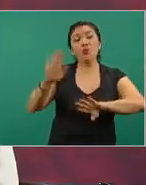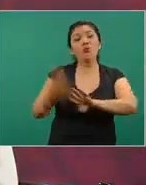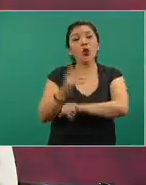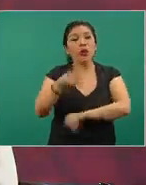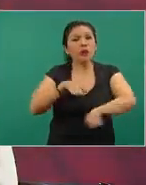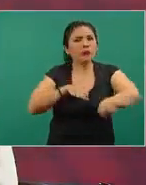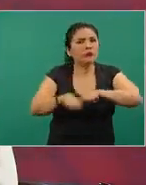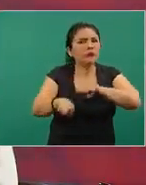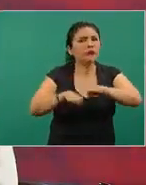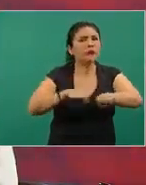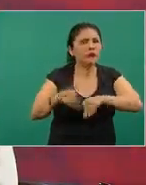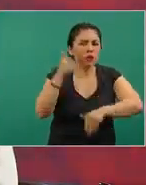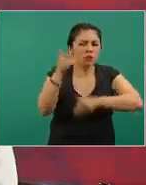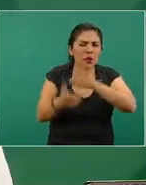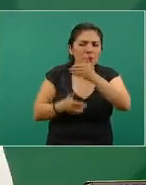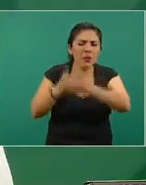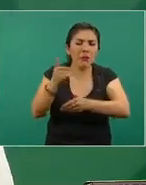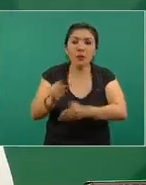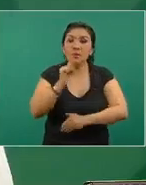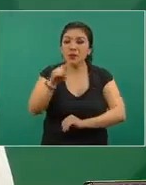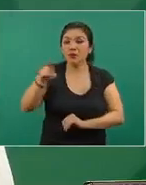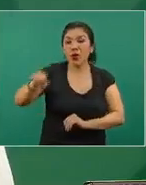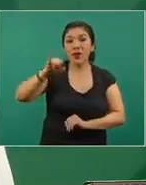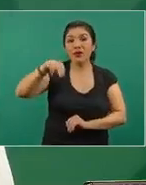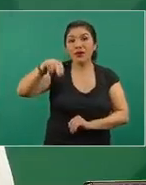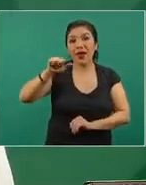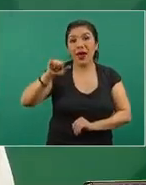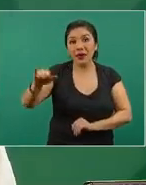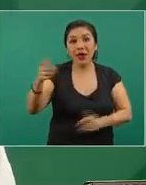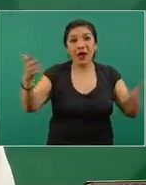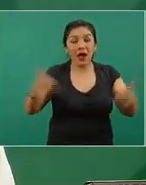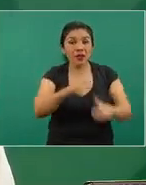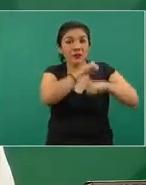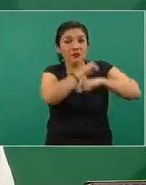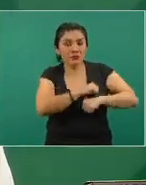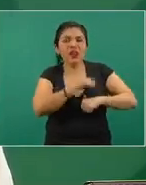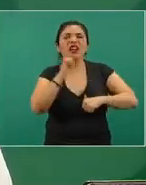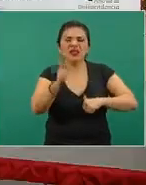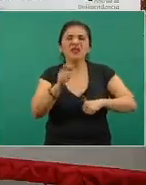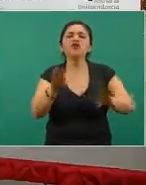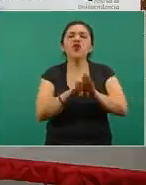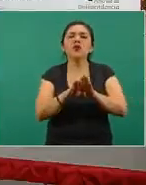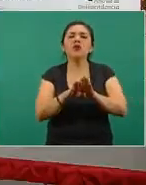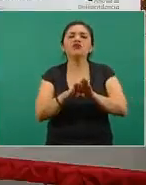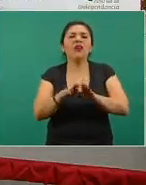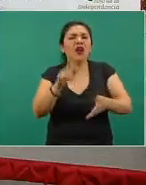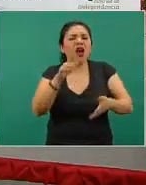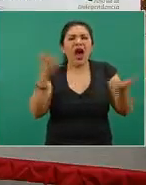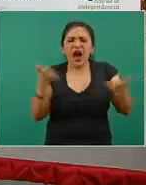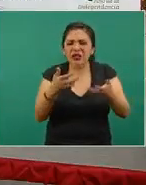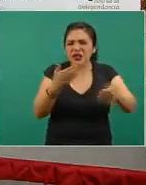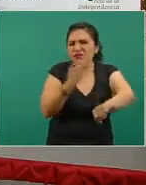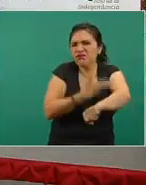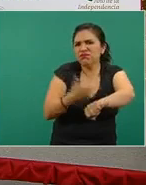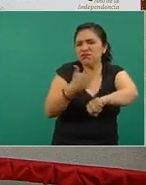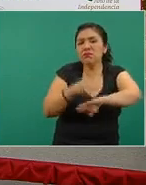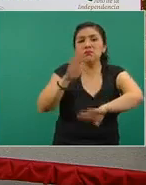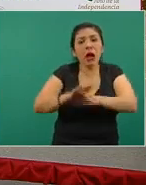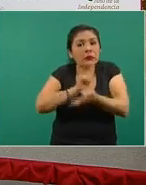trabajo continuo de lo que el INAI, el Instituto Nacional de Acceso a la Información, le llama la transparencia proactiva. Y yo